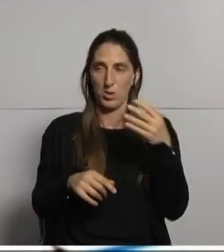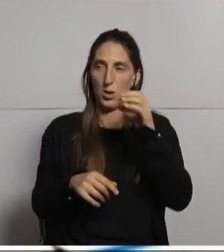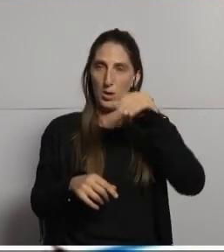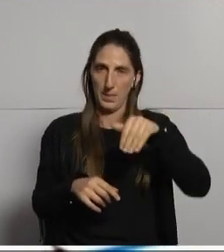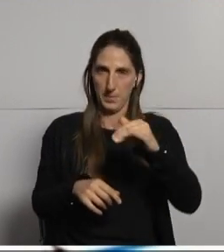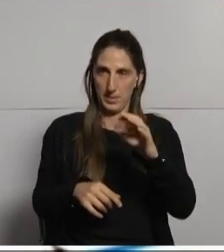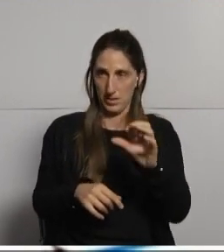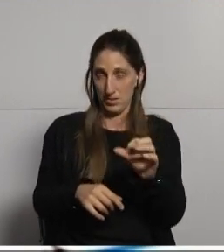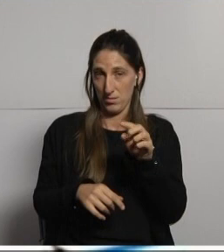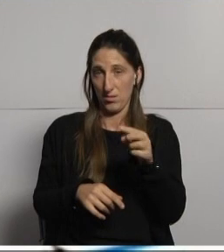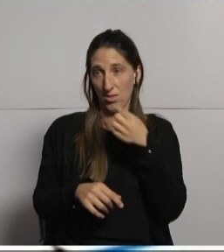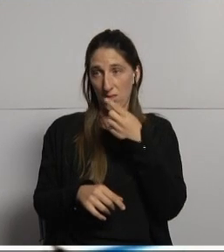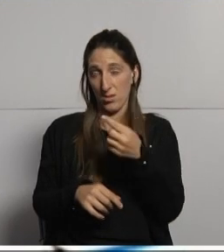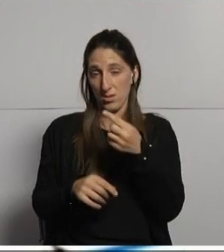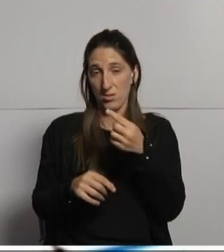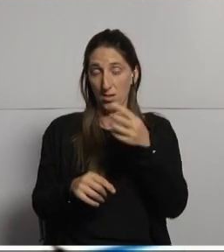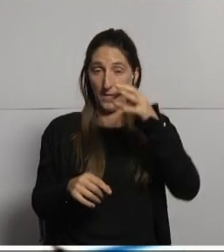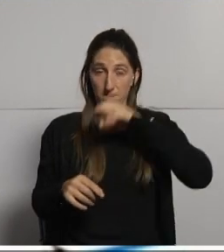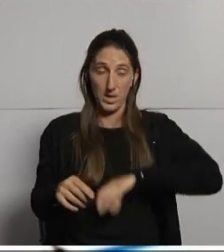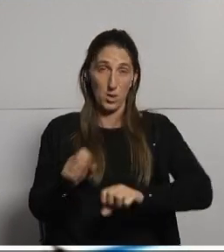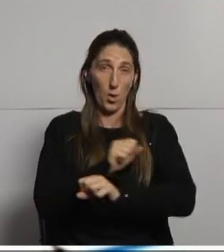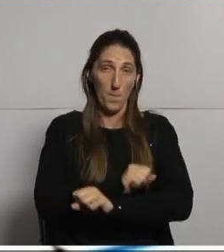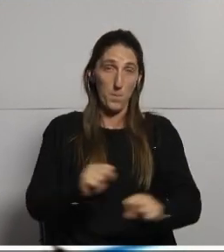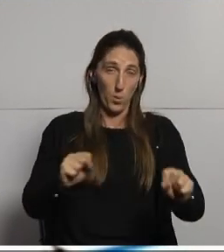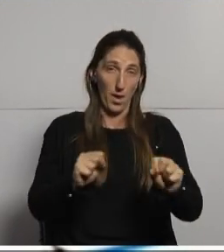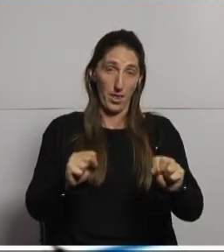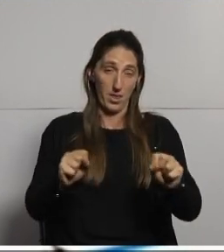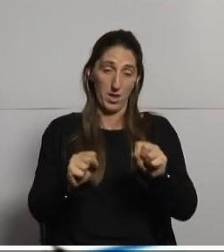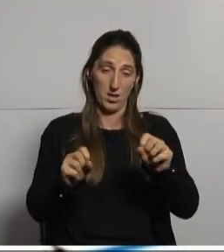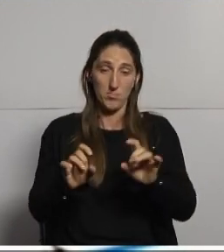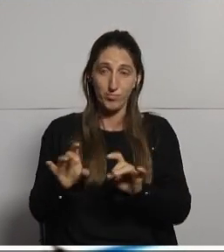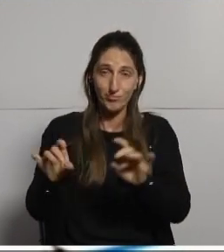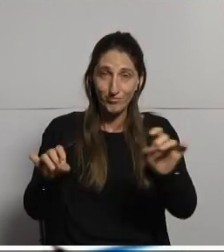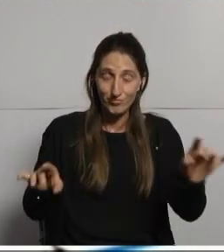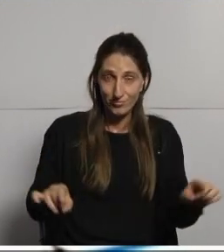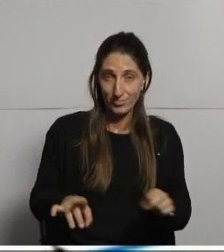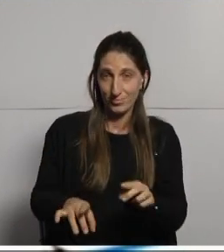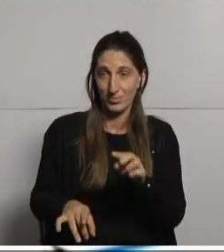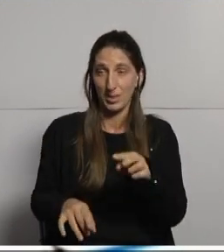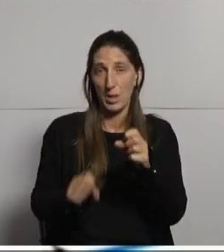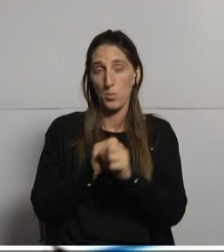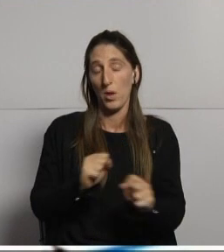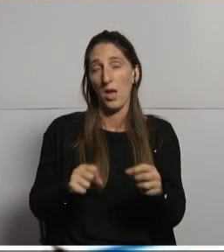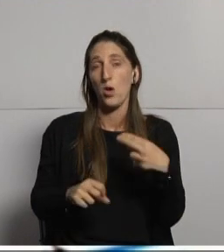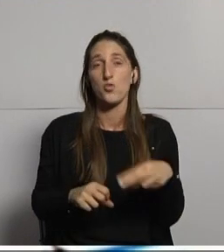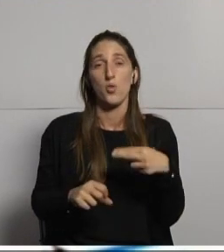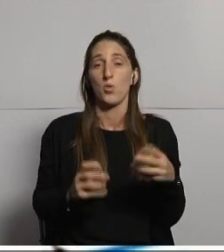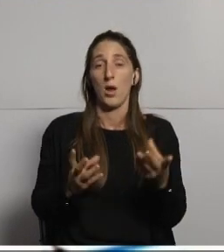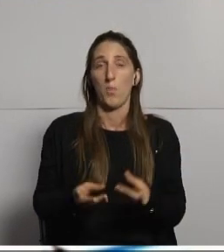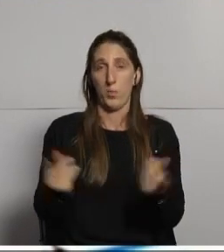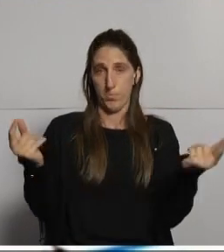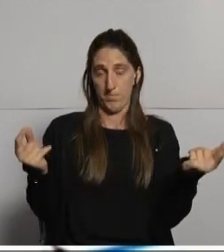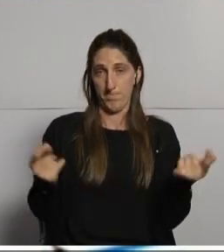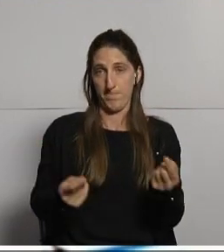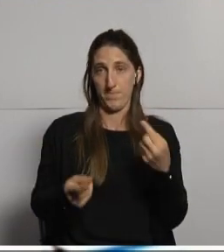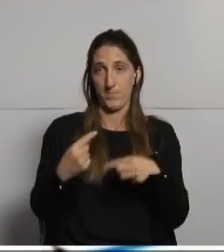el virus puede convertirse en un virus endémico para nuestras comunidades y que puede que nunca desaparezca. Entonces,